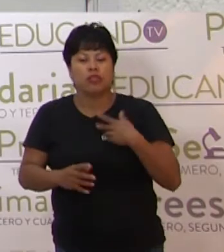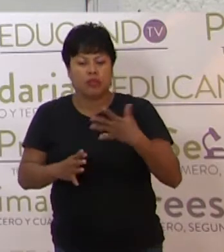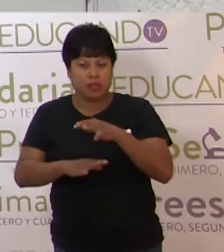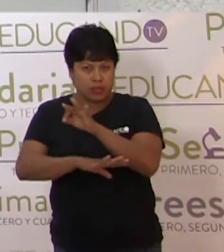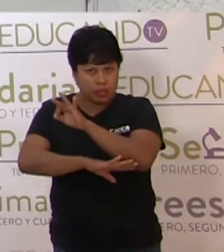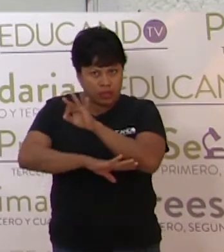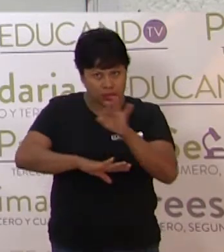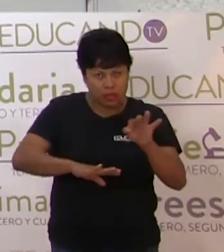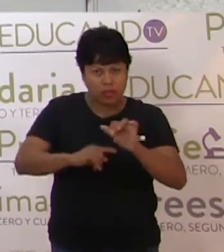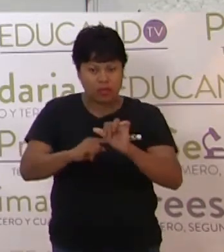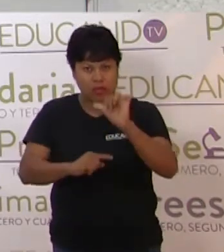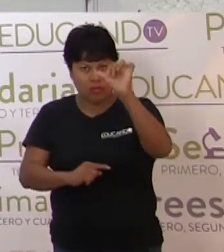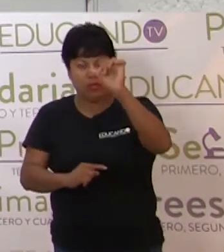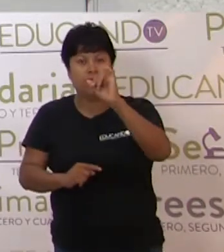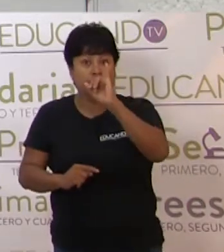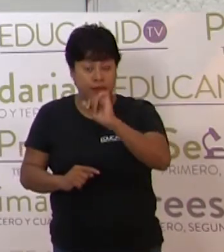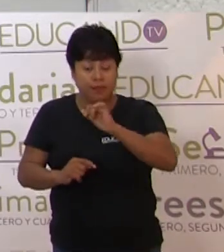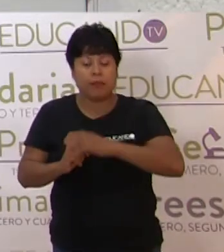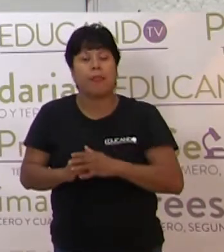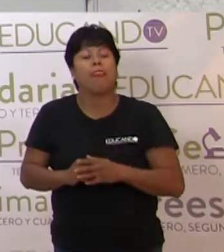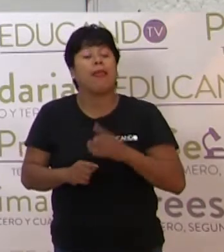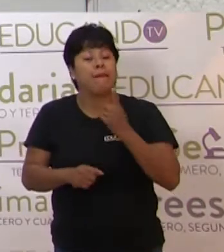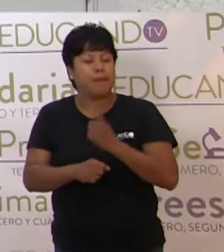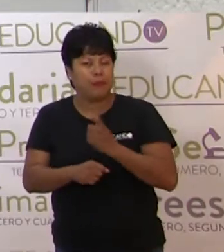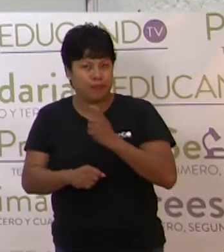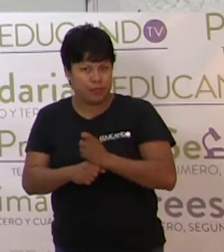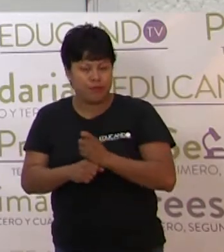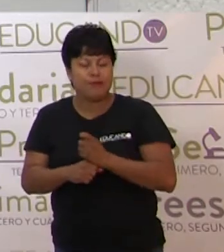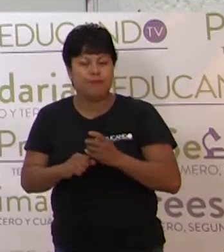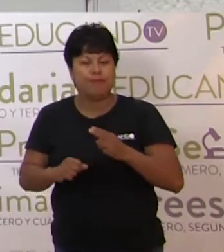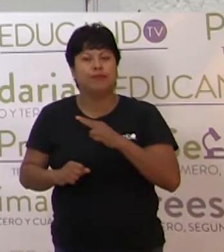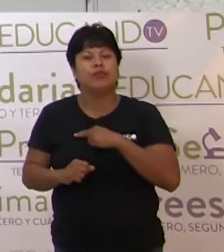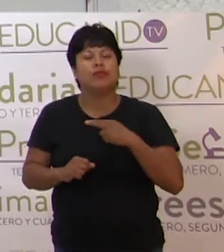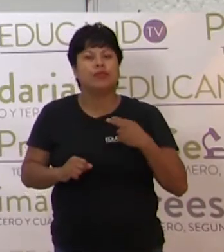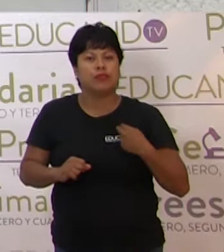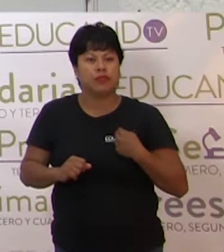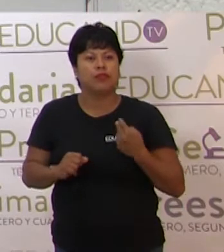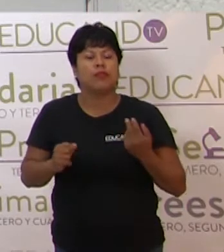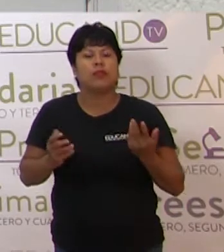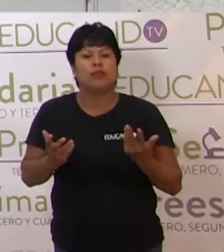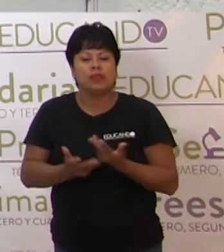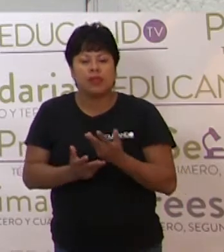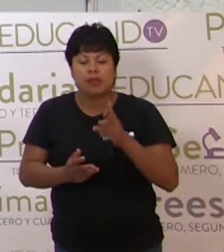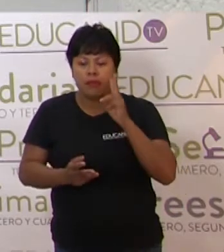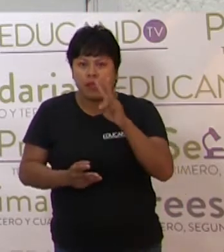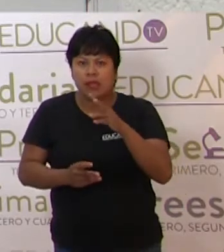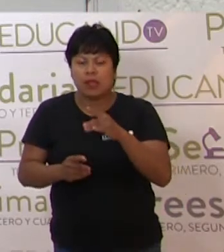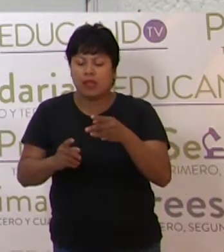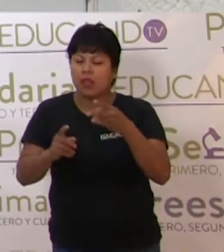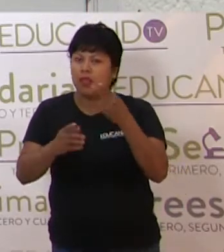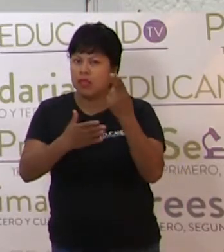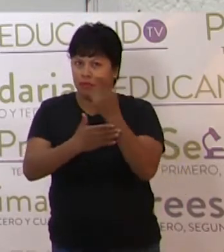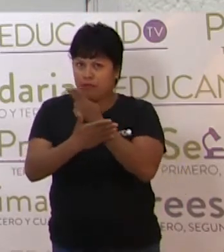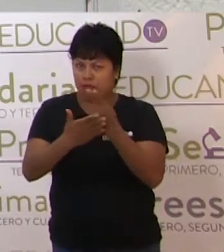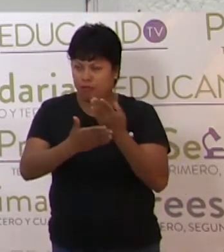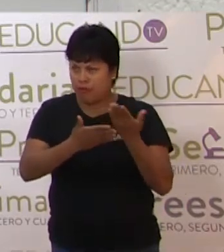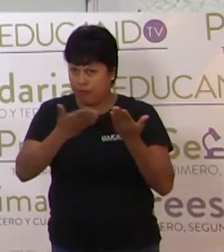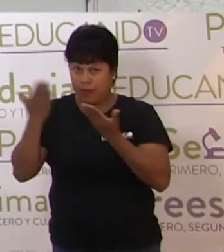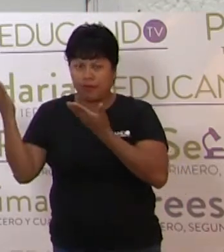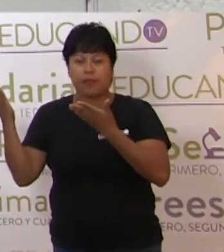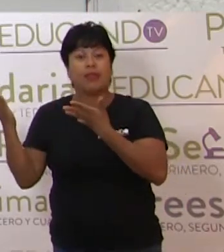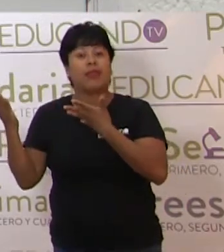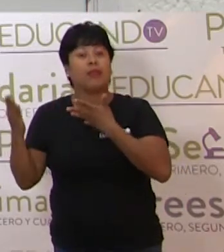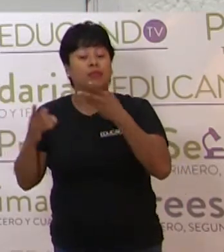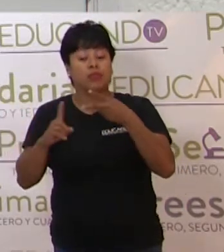la recta a la altura sí entonces primero vamos a este analizar la figura de aquí tenemos aquí un